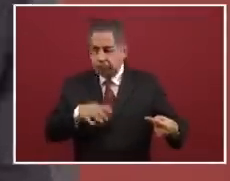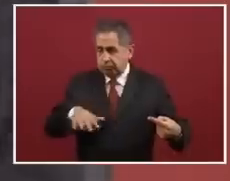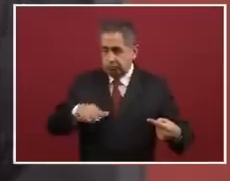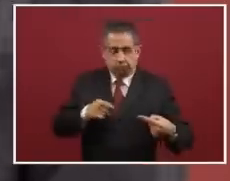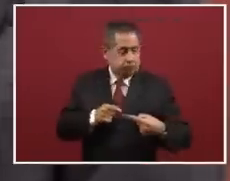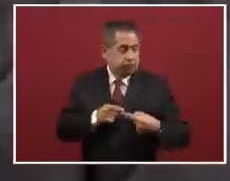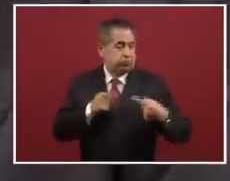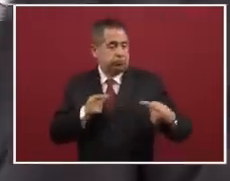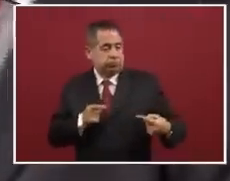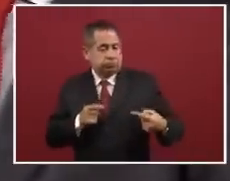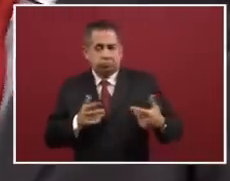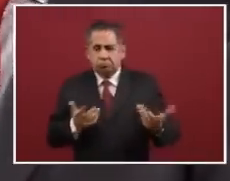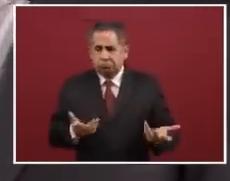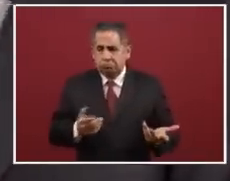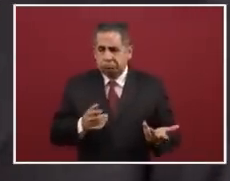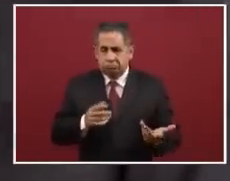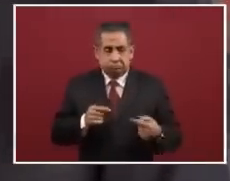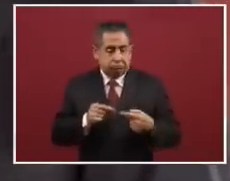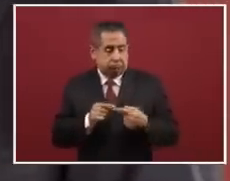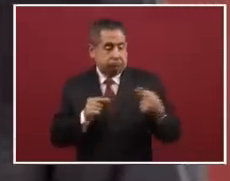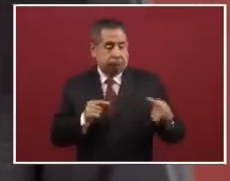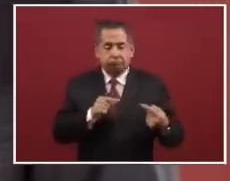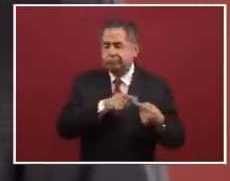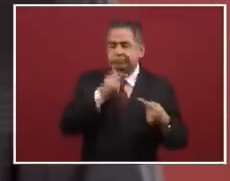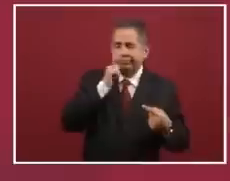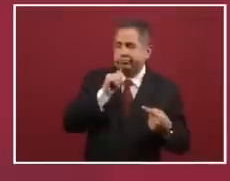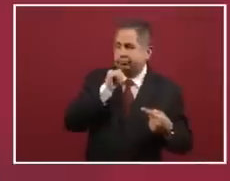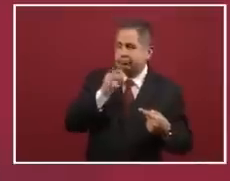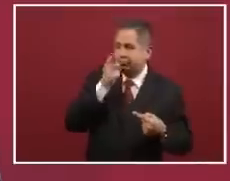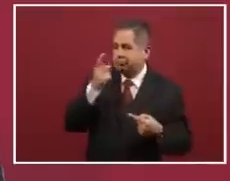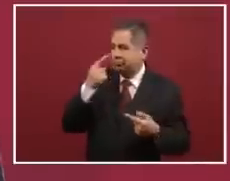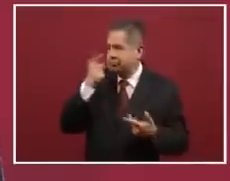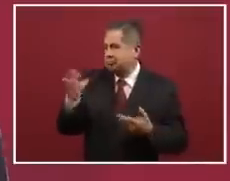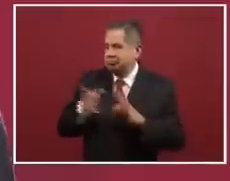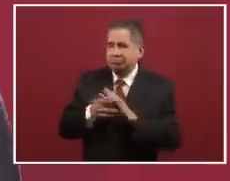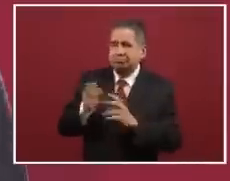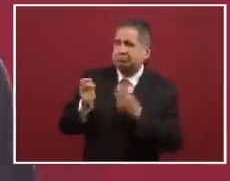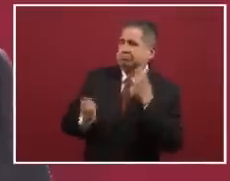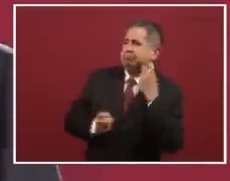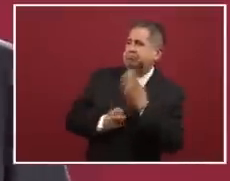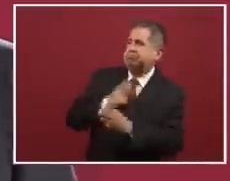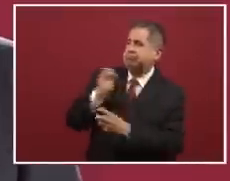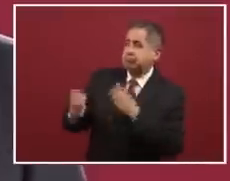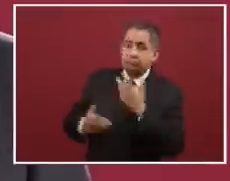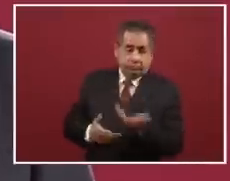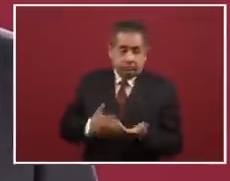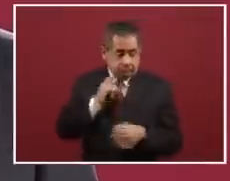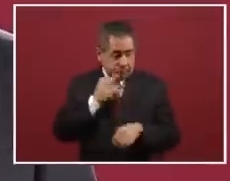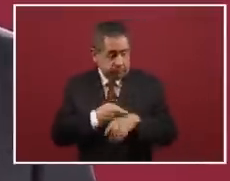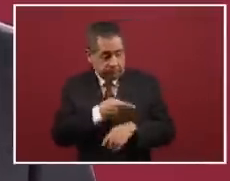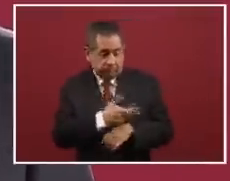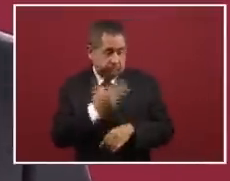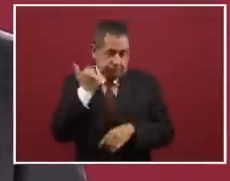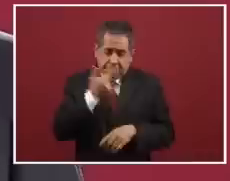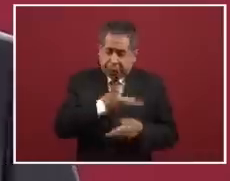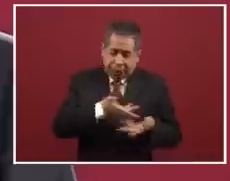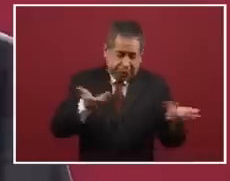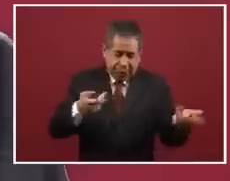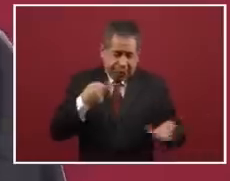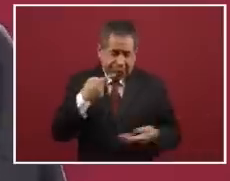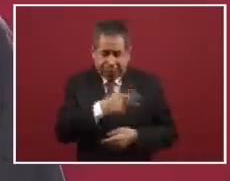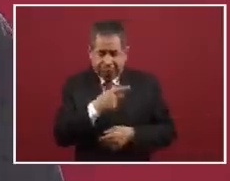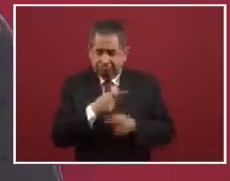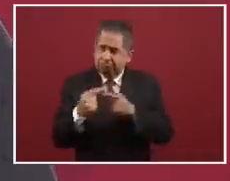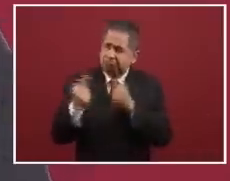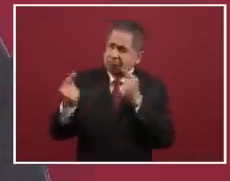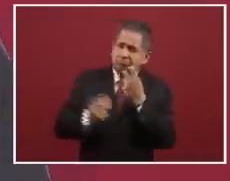pues la oposición va a decir siempre, además es su papel, es hasta legítimo,